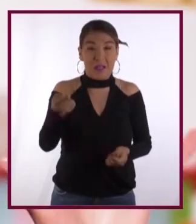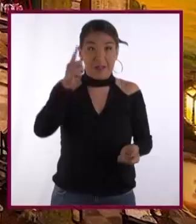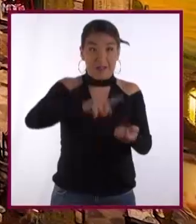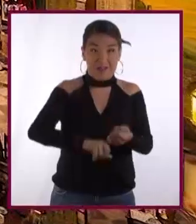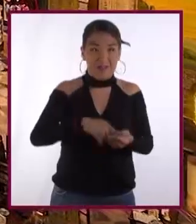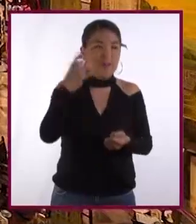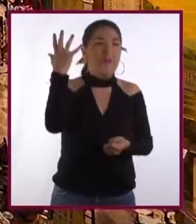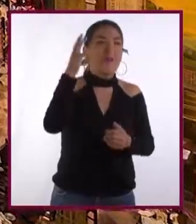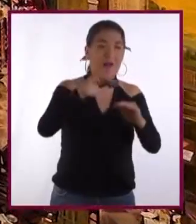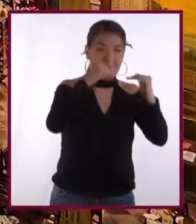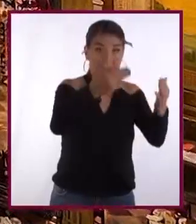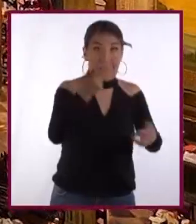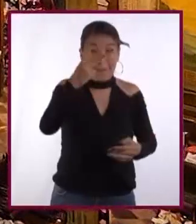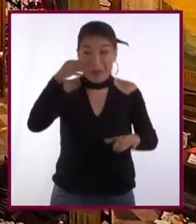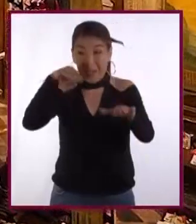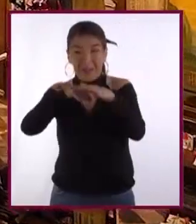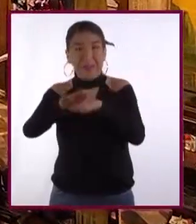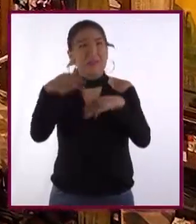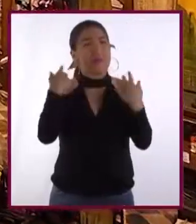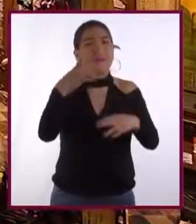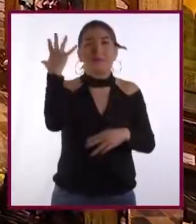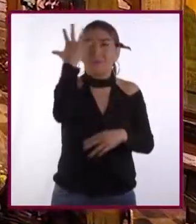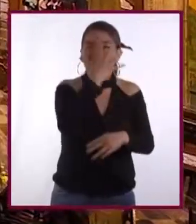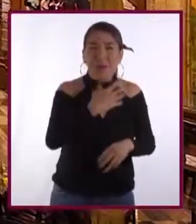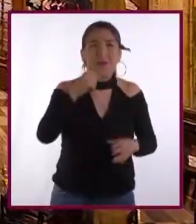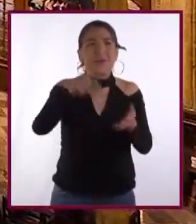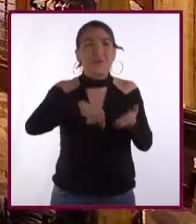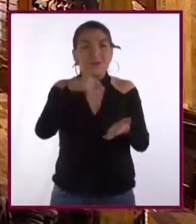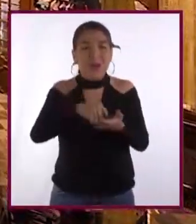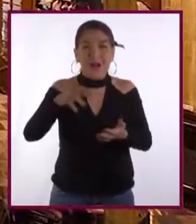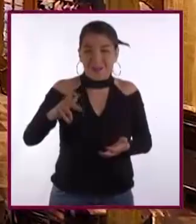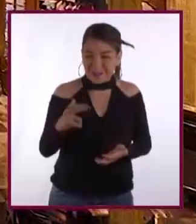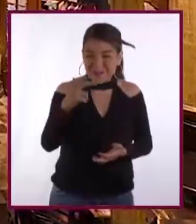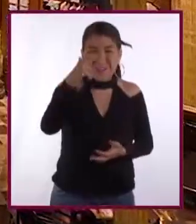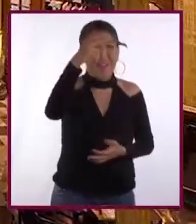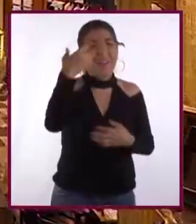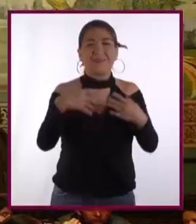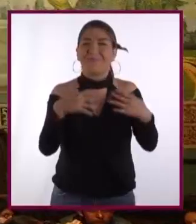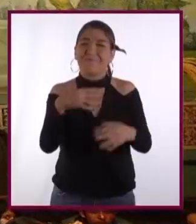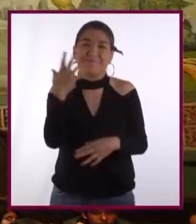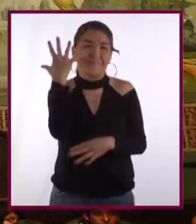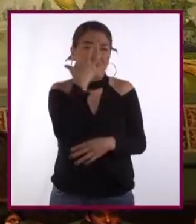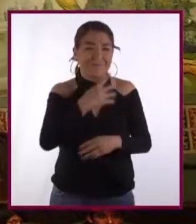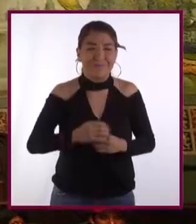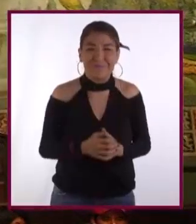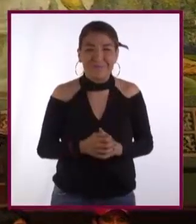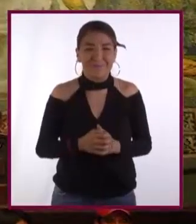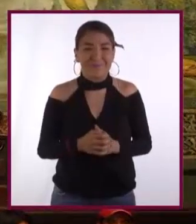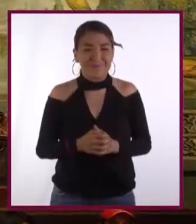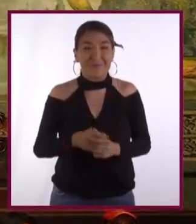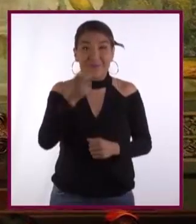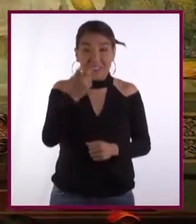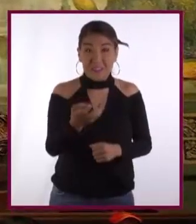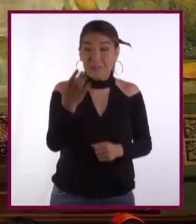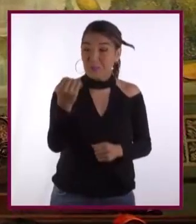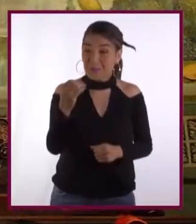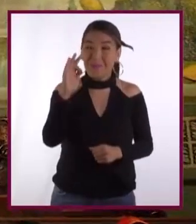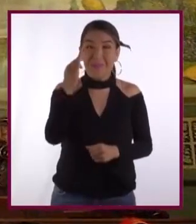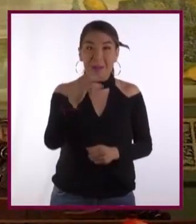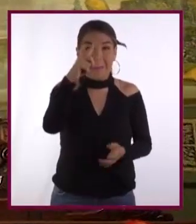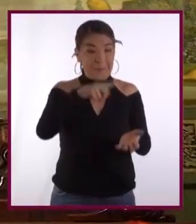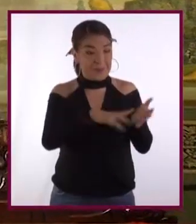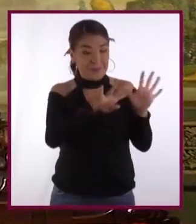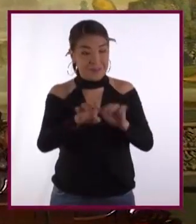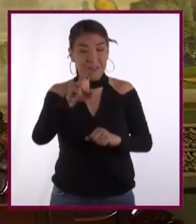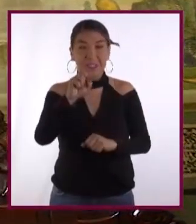por fuera, pero por dentro tiene un patio interior y unas escaleras y unos murales impresionantes. No por nada, el